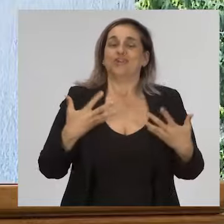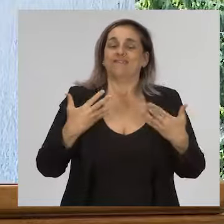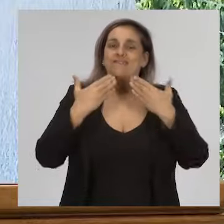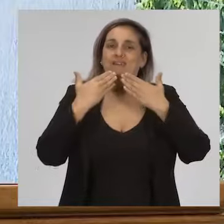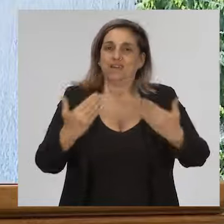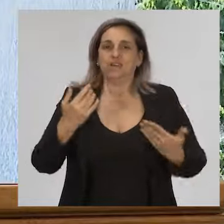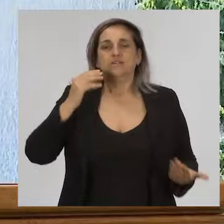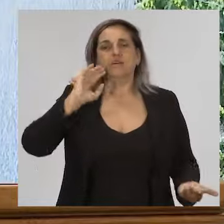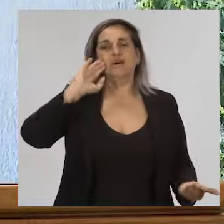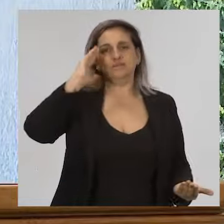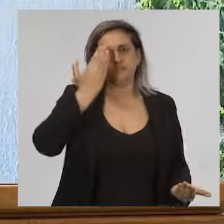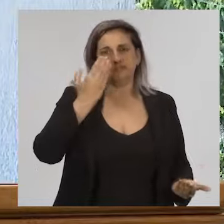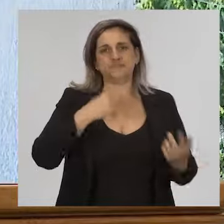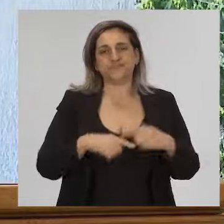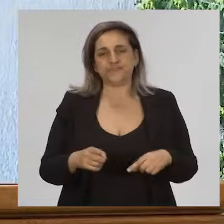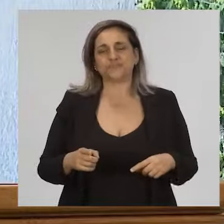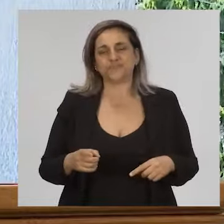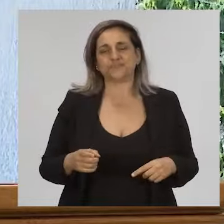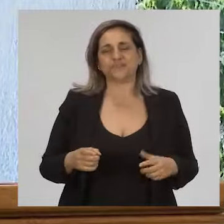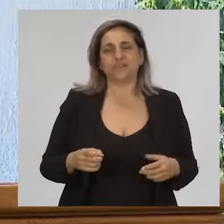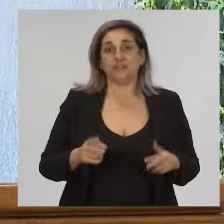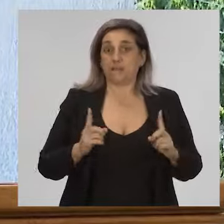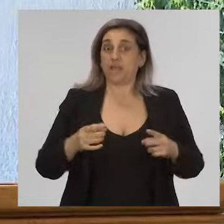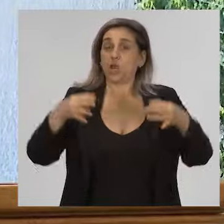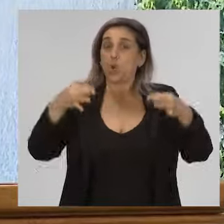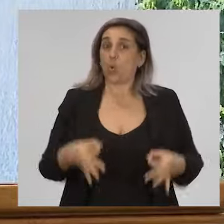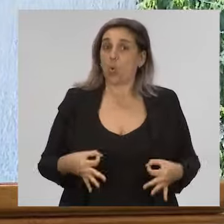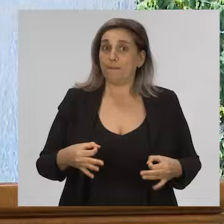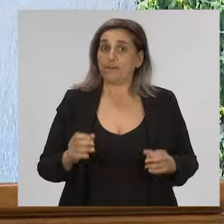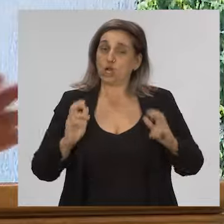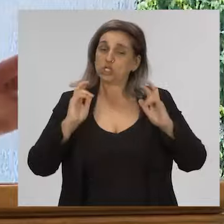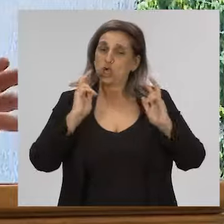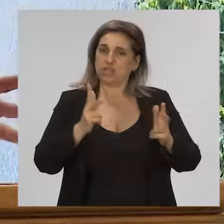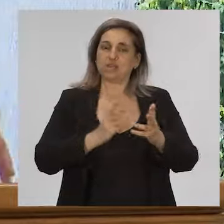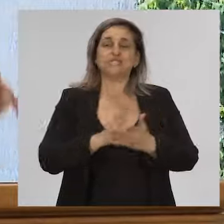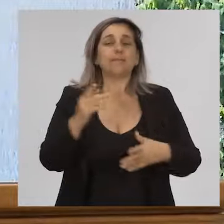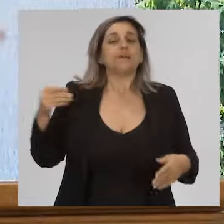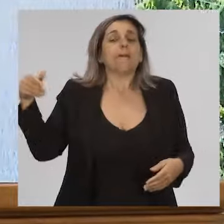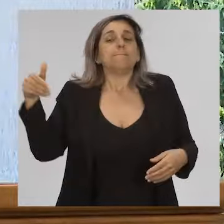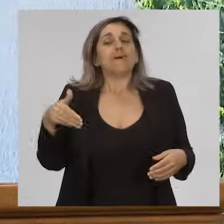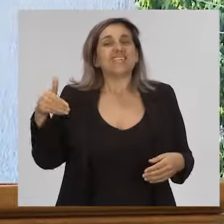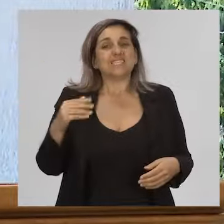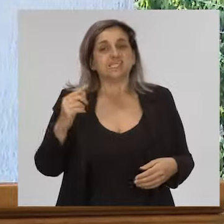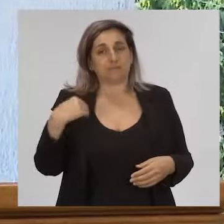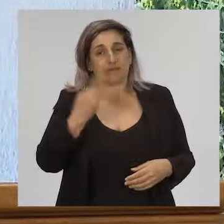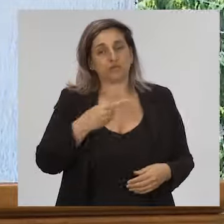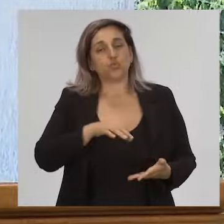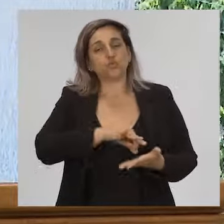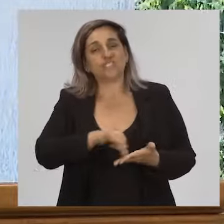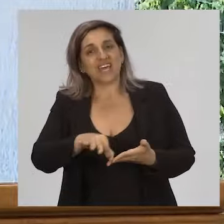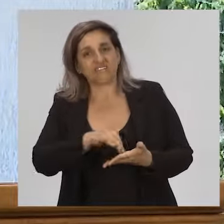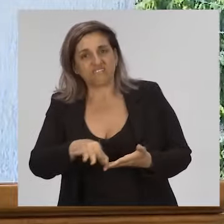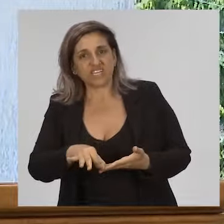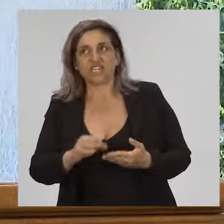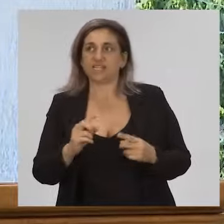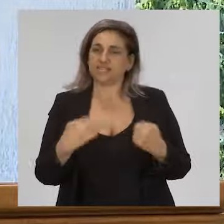tengo agradecimiento, reconocimiento y además se cumple esa máxima que yo siempre sostengo, que participar en la vocación de